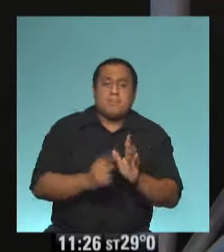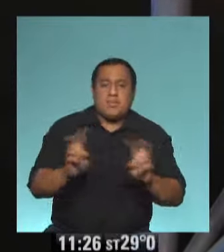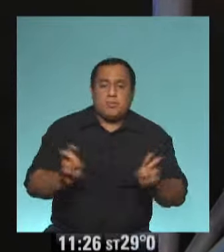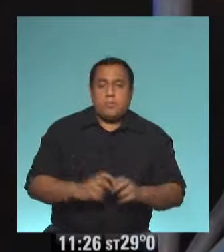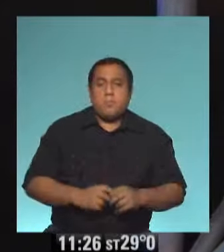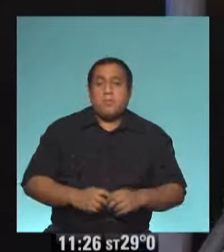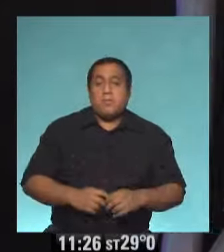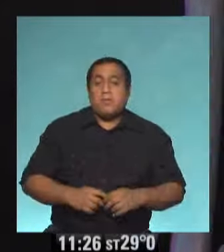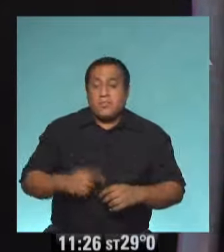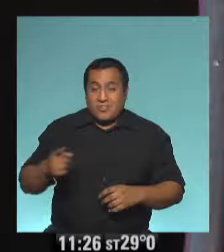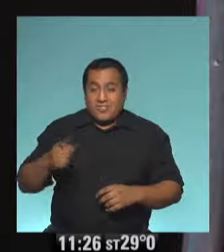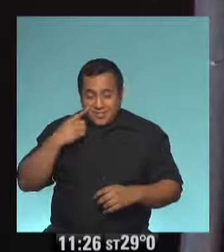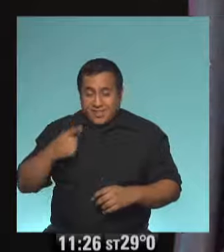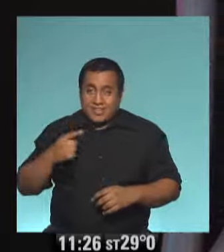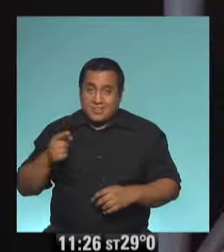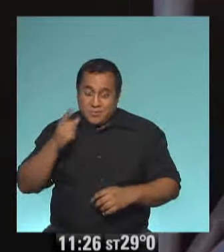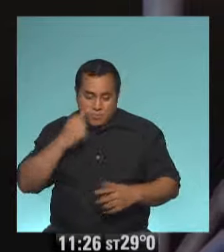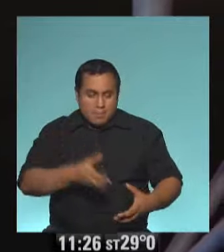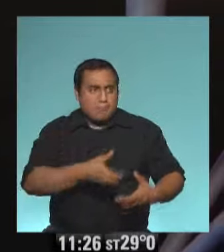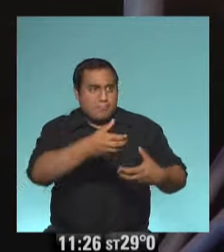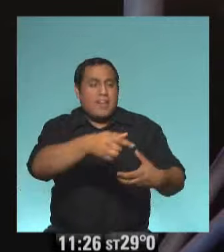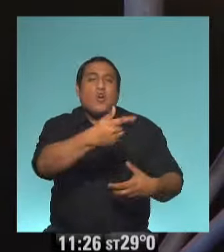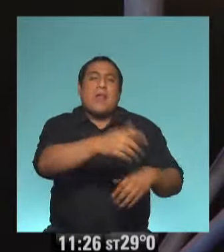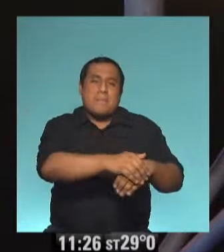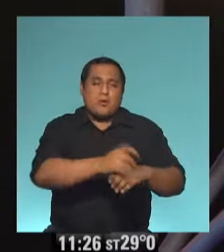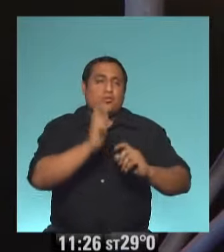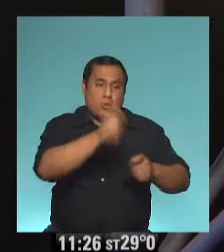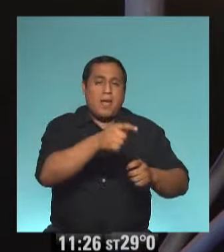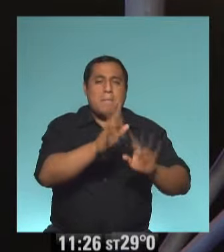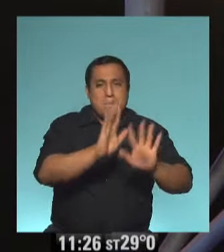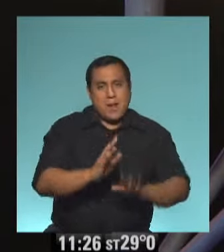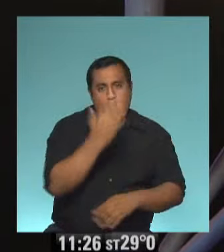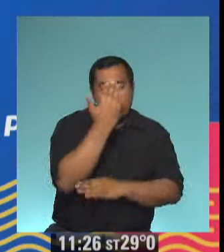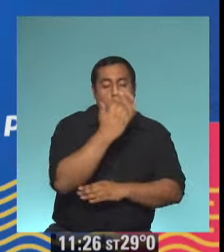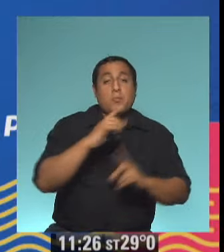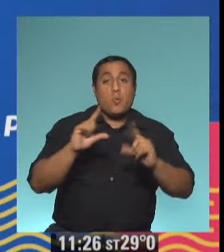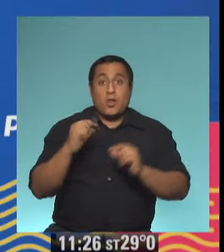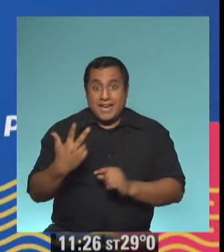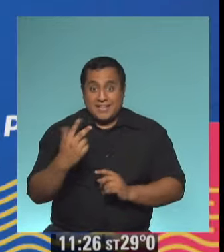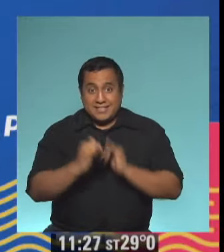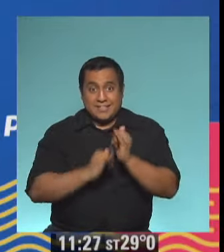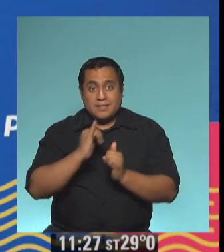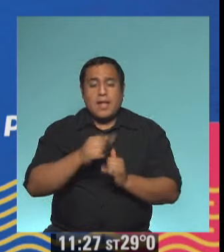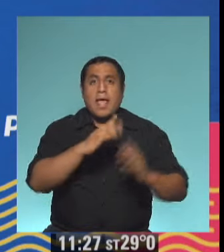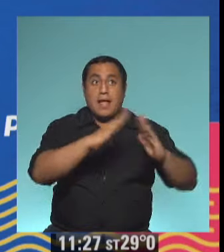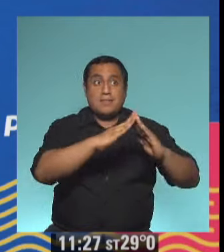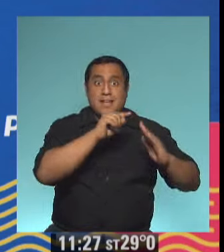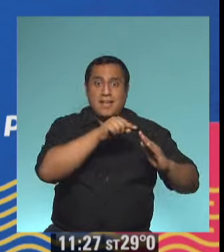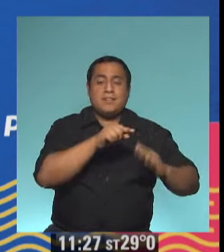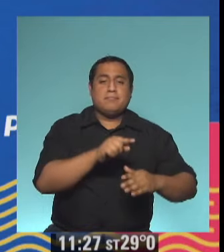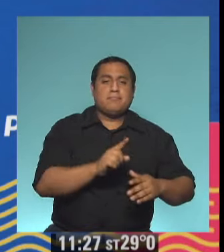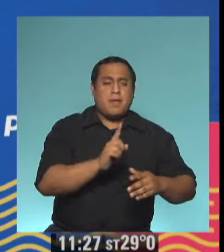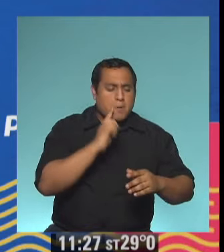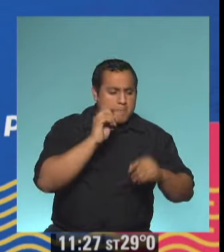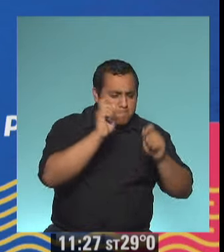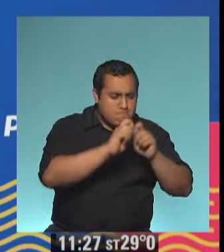entonces a su amigo Gepetto, que quería armarse un muñeco, y vimos que en el capítulo 3, Gepetto, una vez en casa, comienza a fabricar su muñeco y